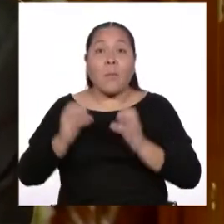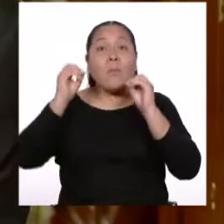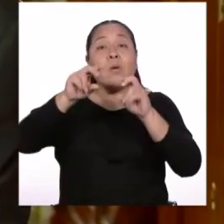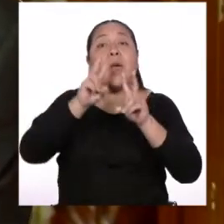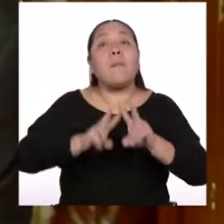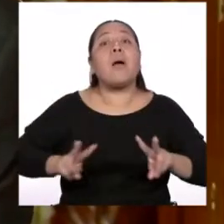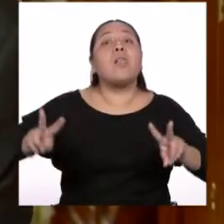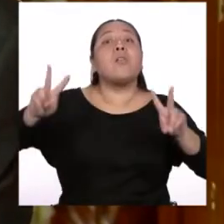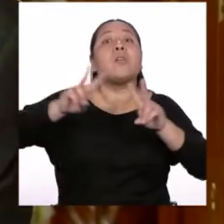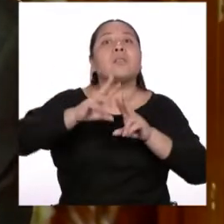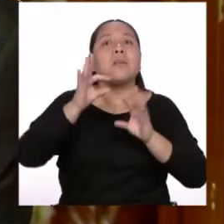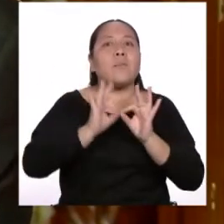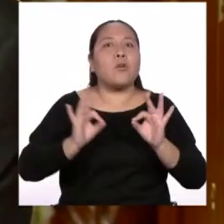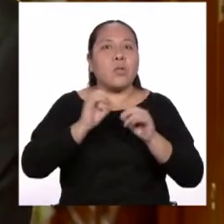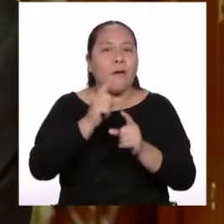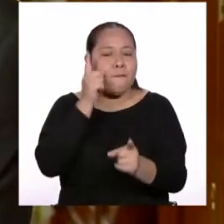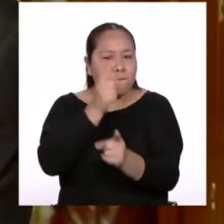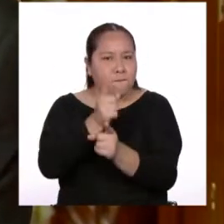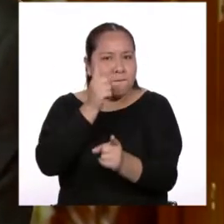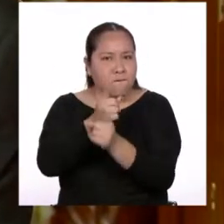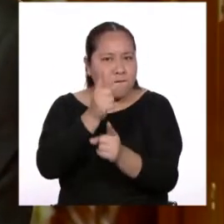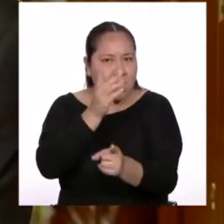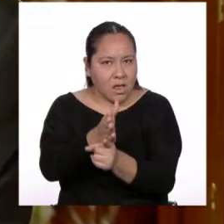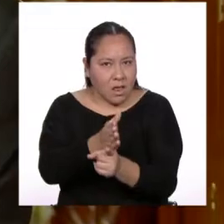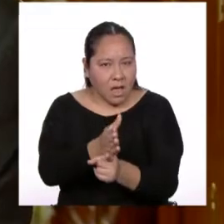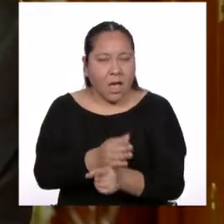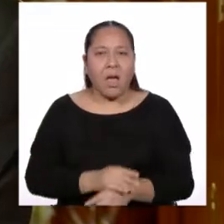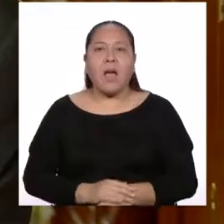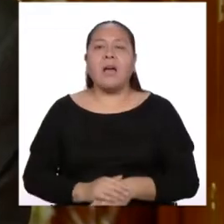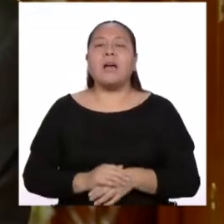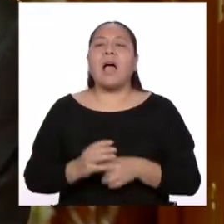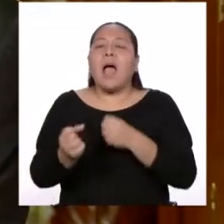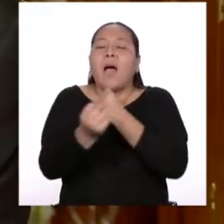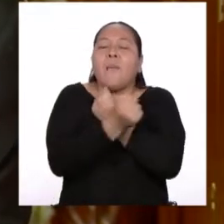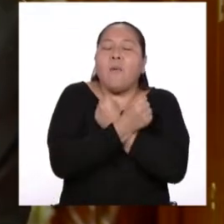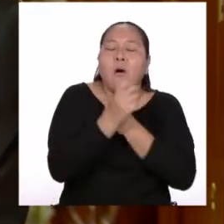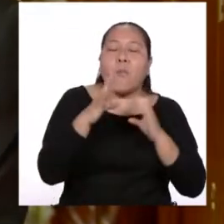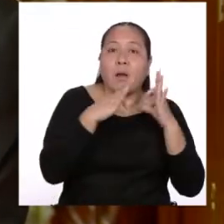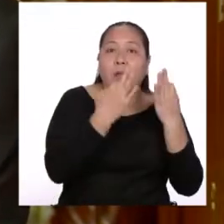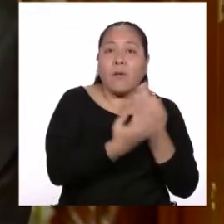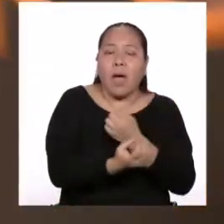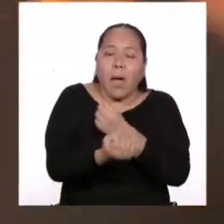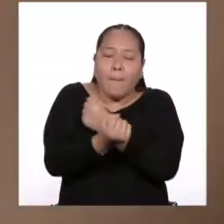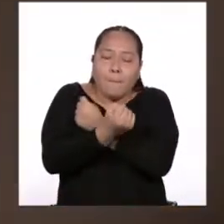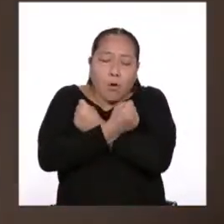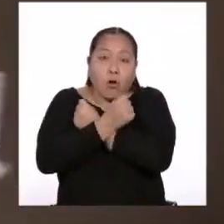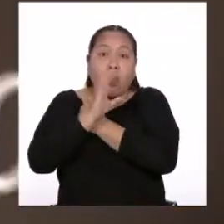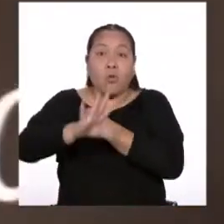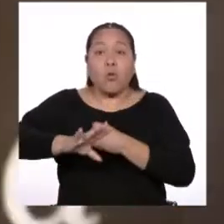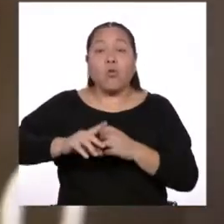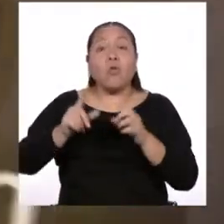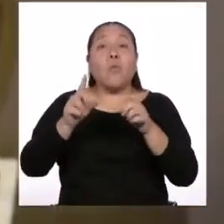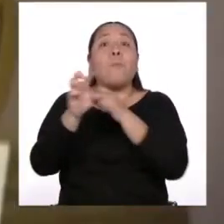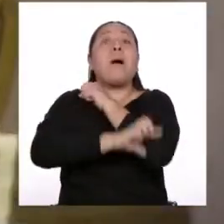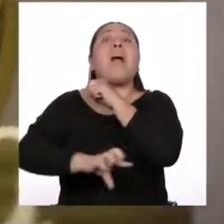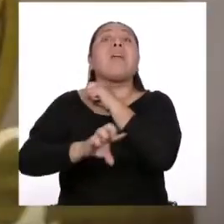eternos, ¿no? Valores de fidelidad, lealtad, amor por la familia, amor a la patria.